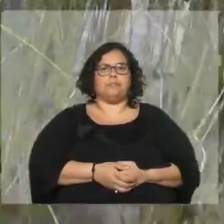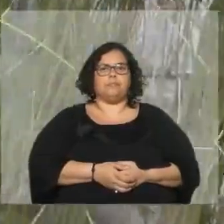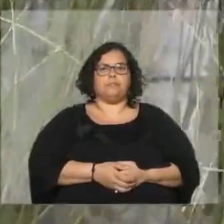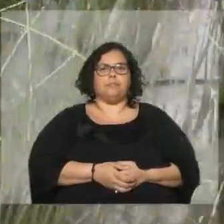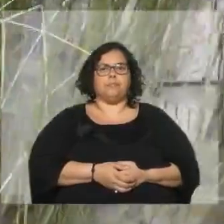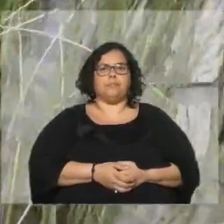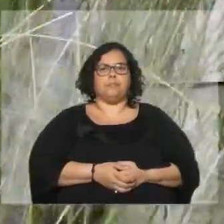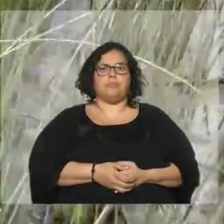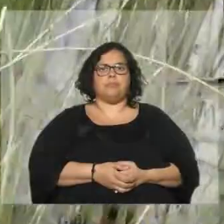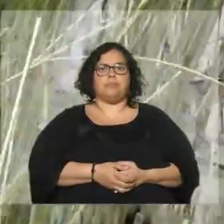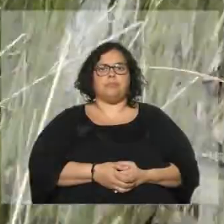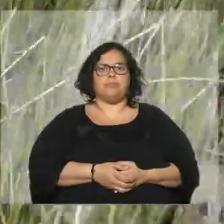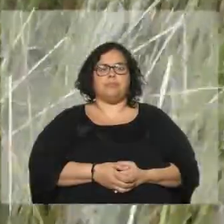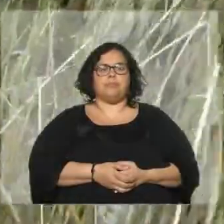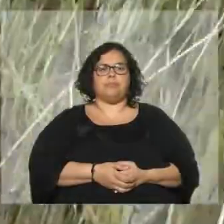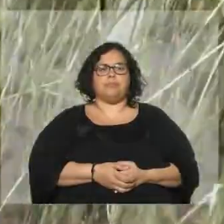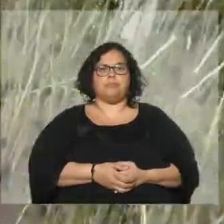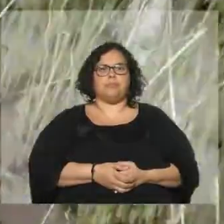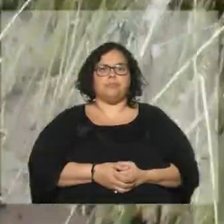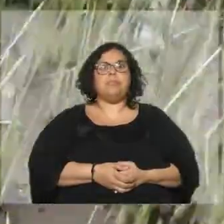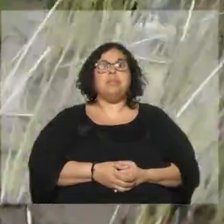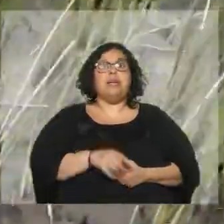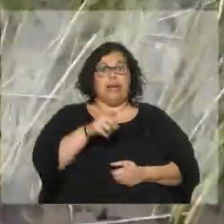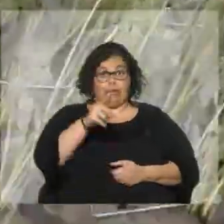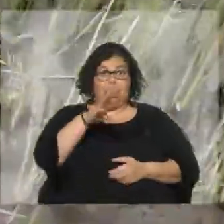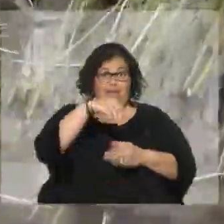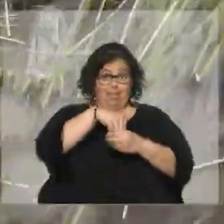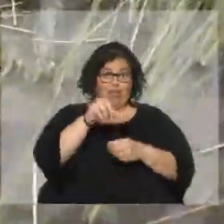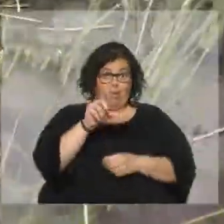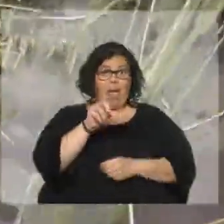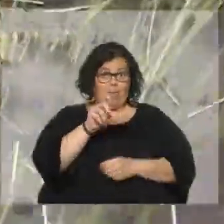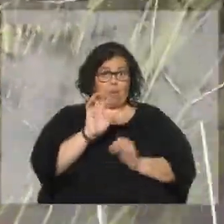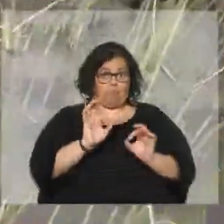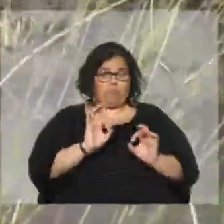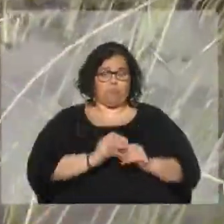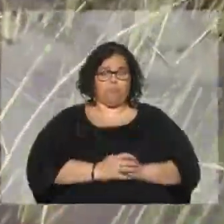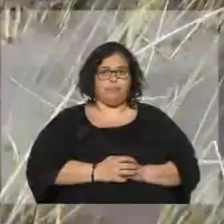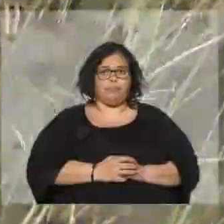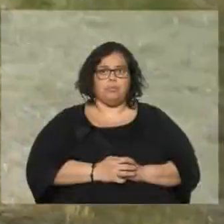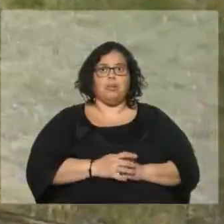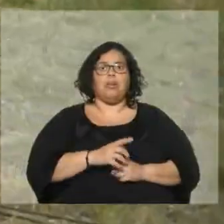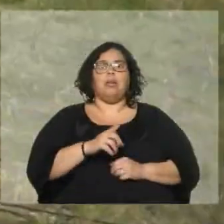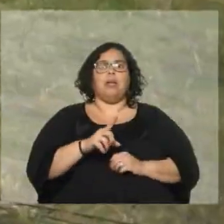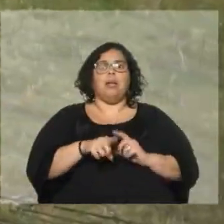hacia nosotros. Y ese adentro del agua. Y después, o sea, esto adentro del agua, ahí va. Uh-huh. Lo sacudimos.